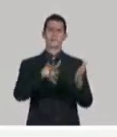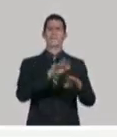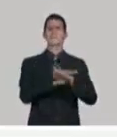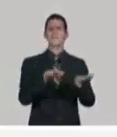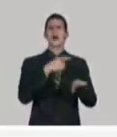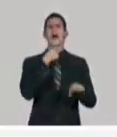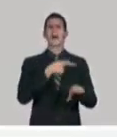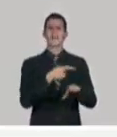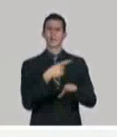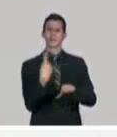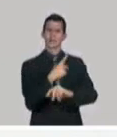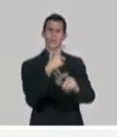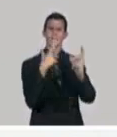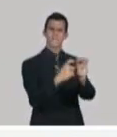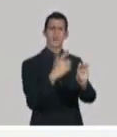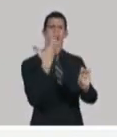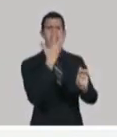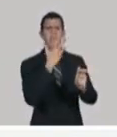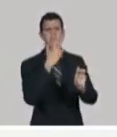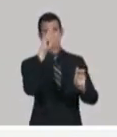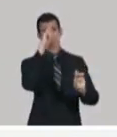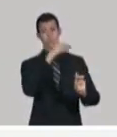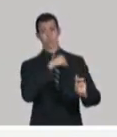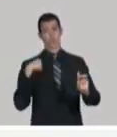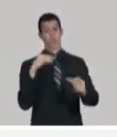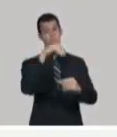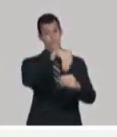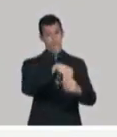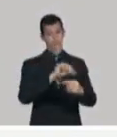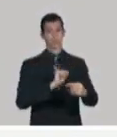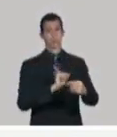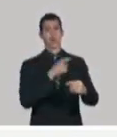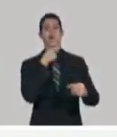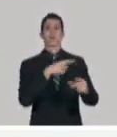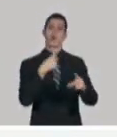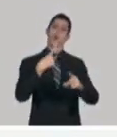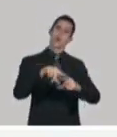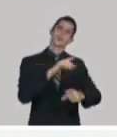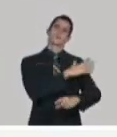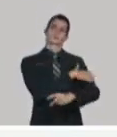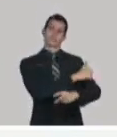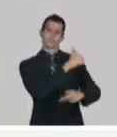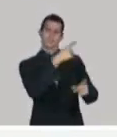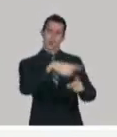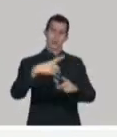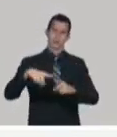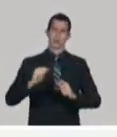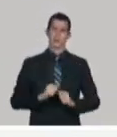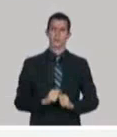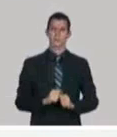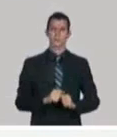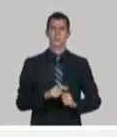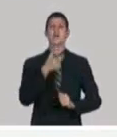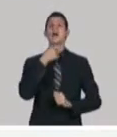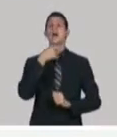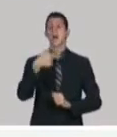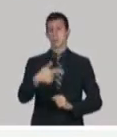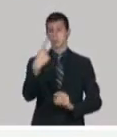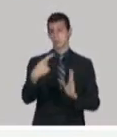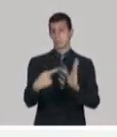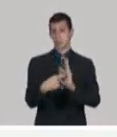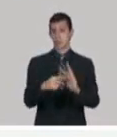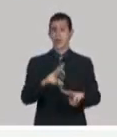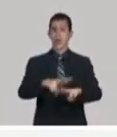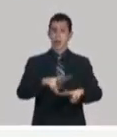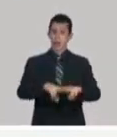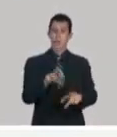población de riesgo y en otros lugares donde ya comenzamos intervención en en territorio de riesgo por ejemplo en la habana ya comenzamos en